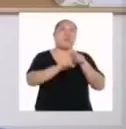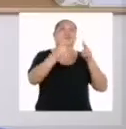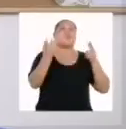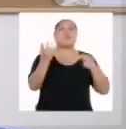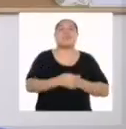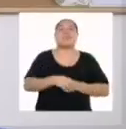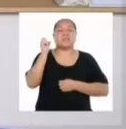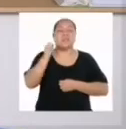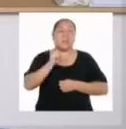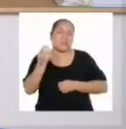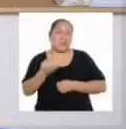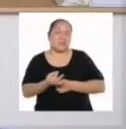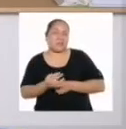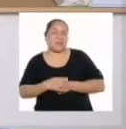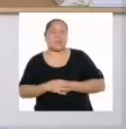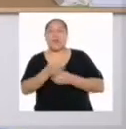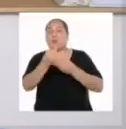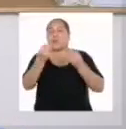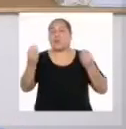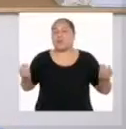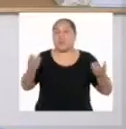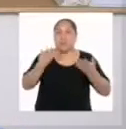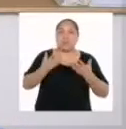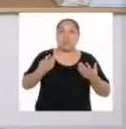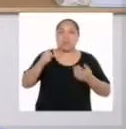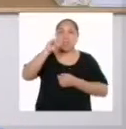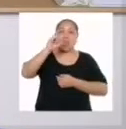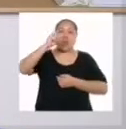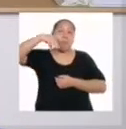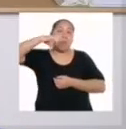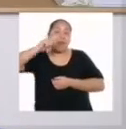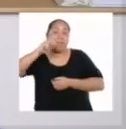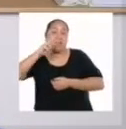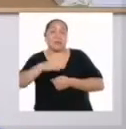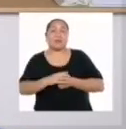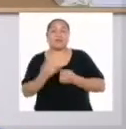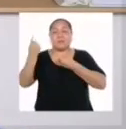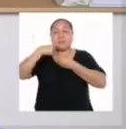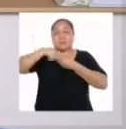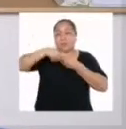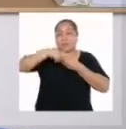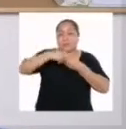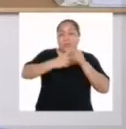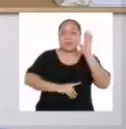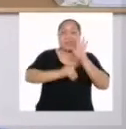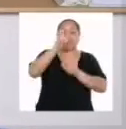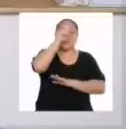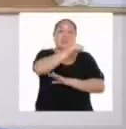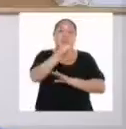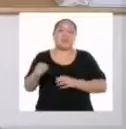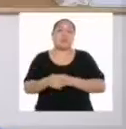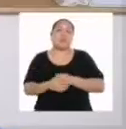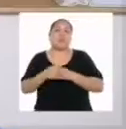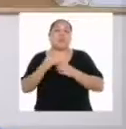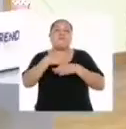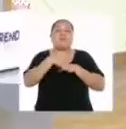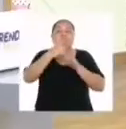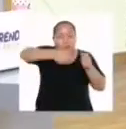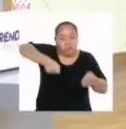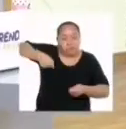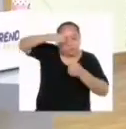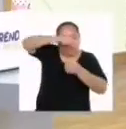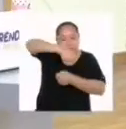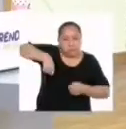aparecer. Así es, hay muchas situaciones geométricas involucradas en el desarrollo de este tipo de